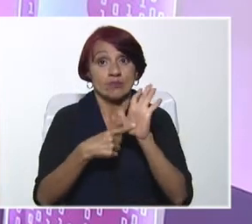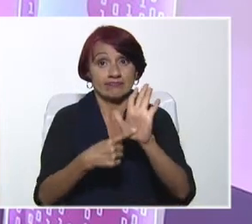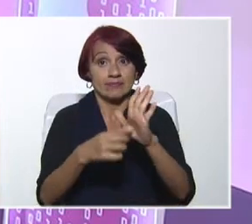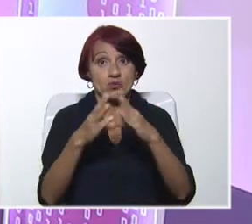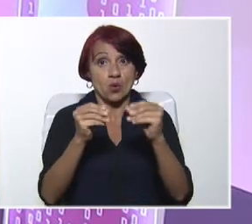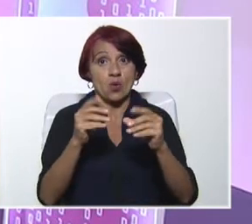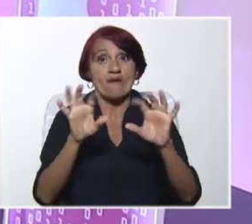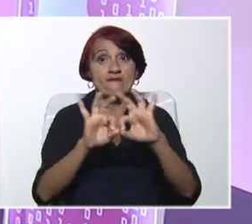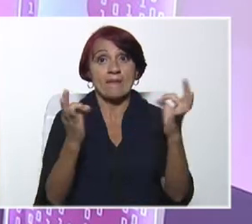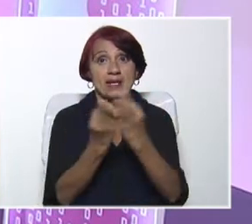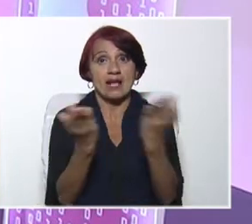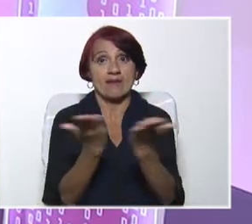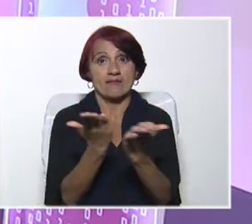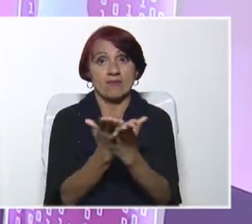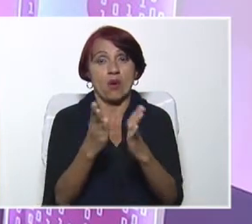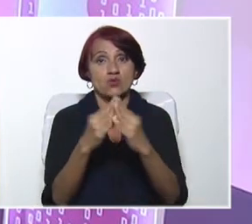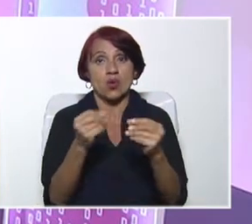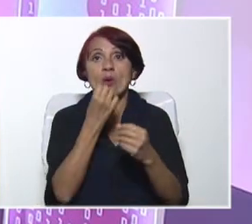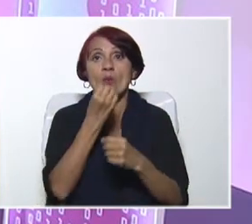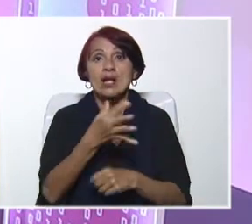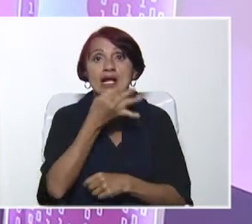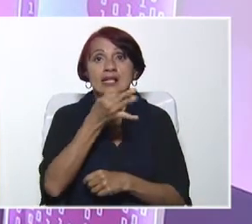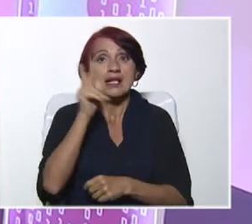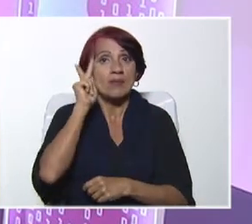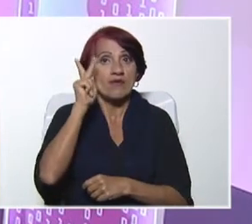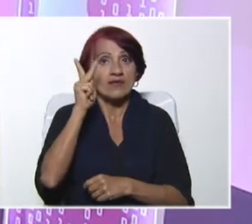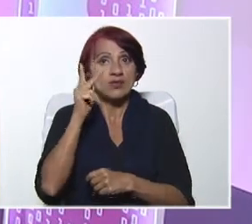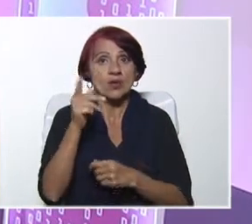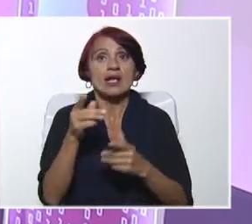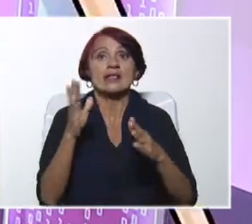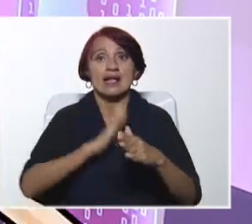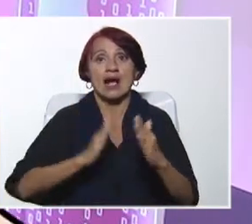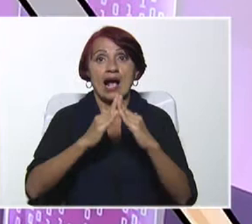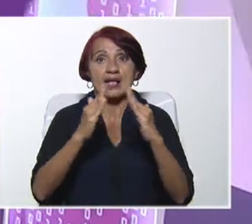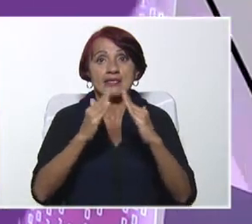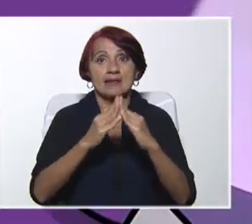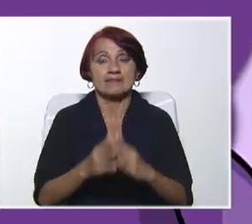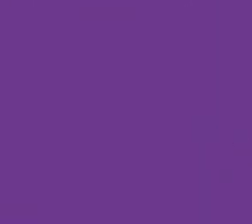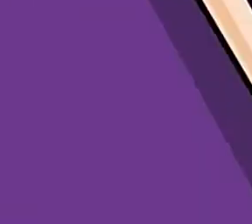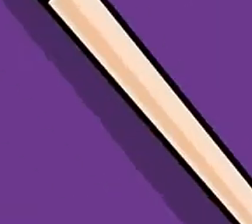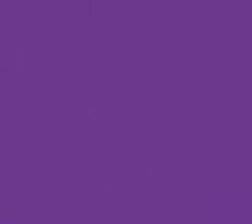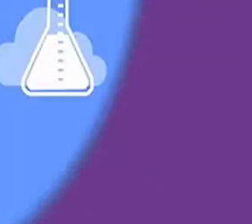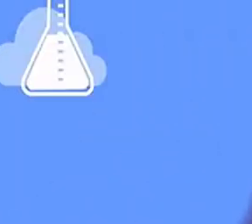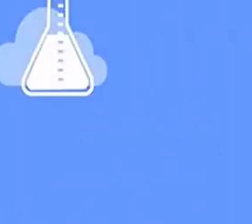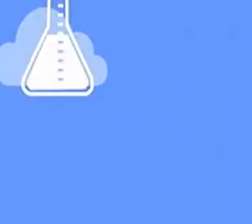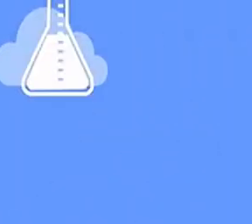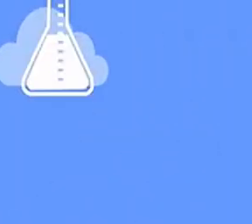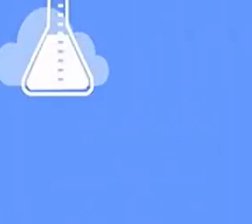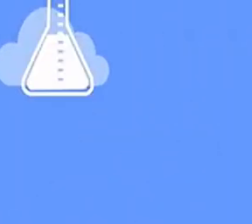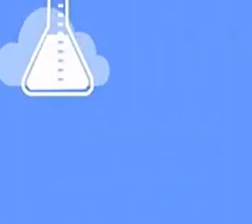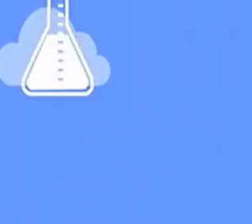de Cada Familia, una Escuela. Muy buenas tardes, profesor. Está en su casa.